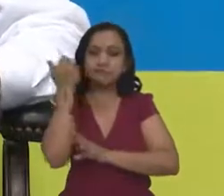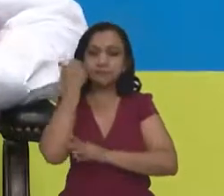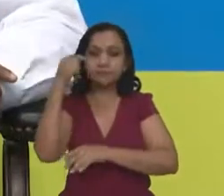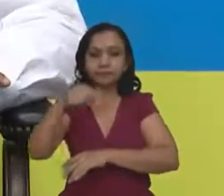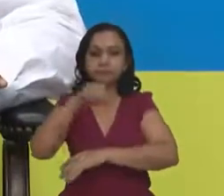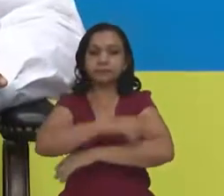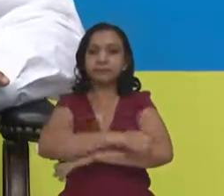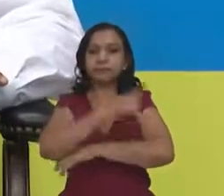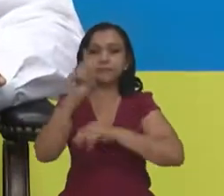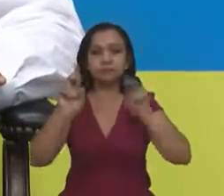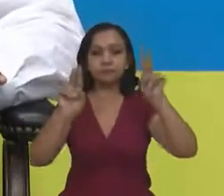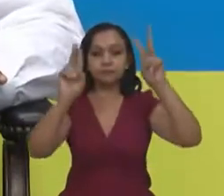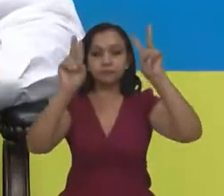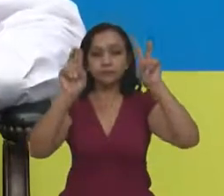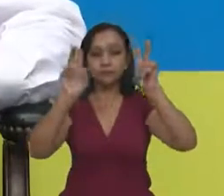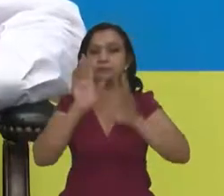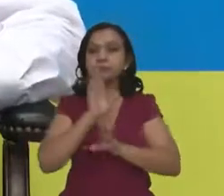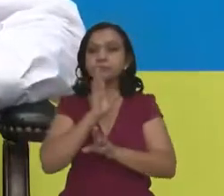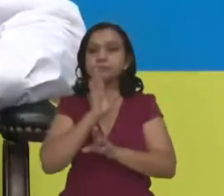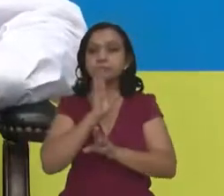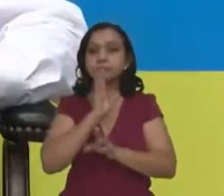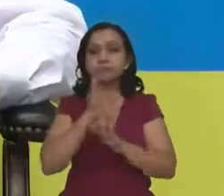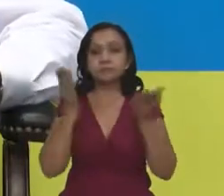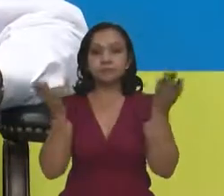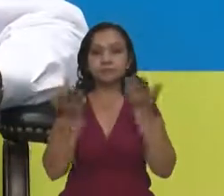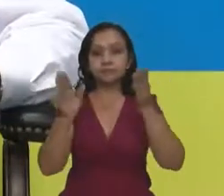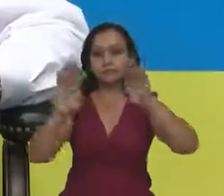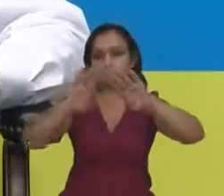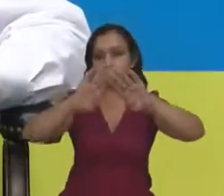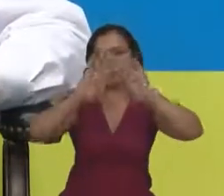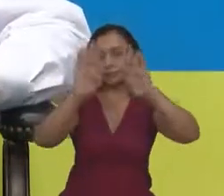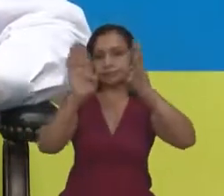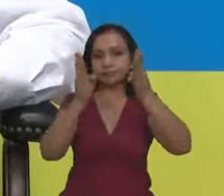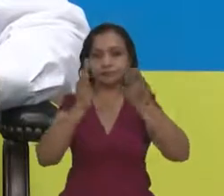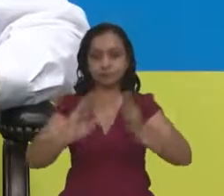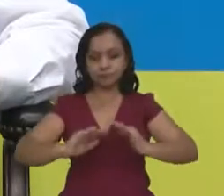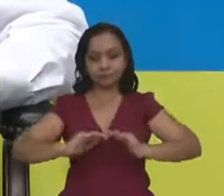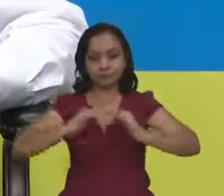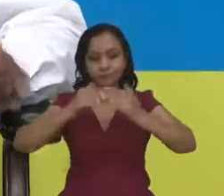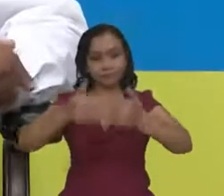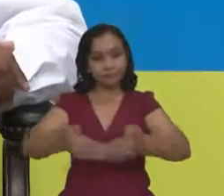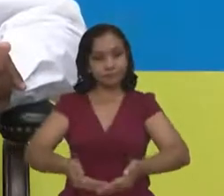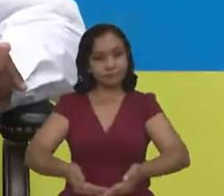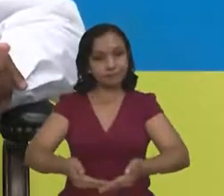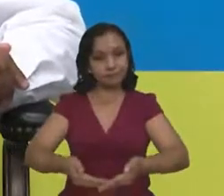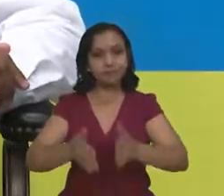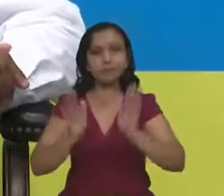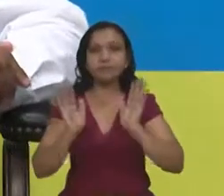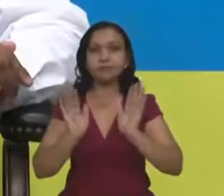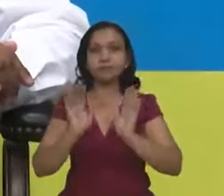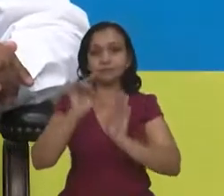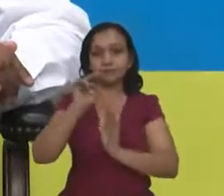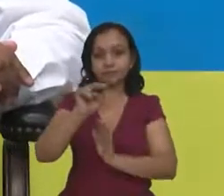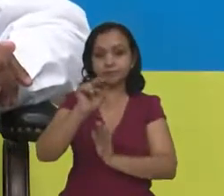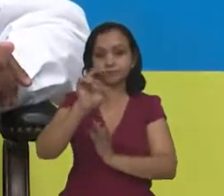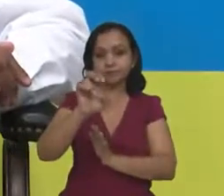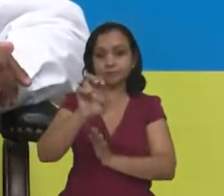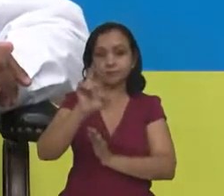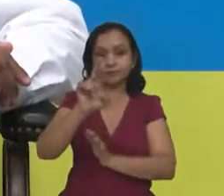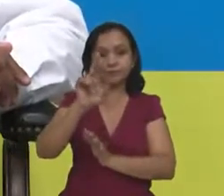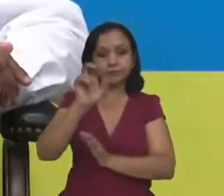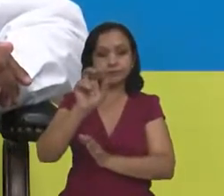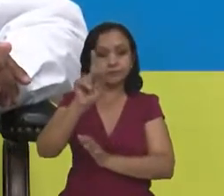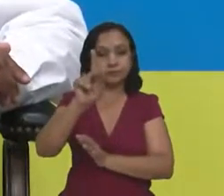vamos a tocar un tema que tiene que ver exclusivamente con las mujeres embarazadas. Vamos a hablar de las